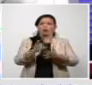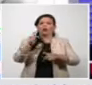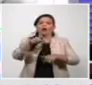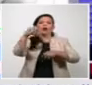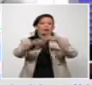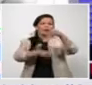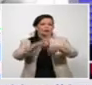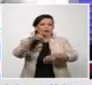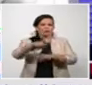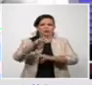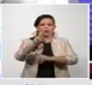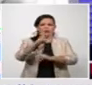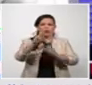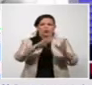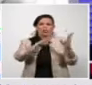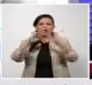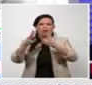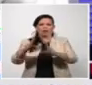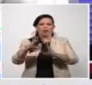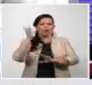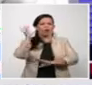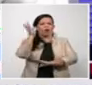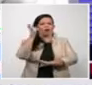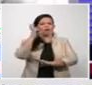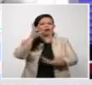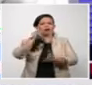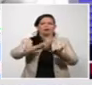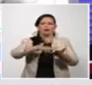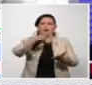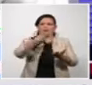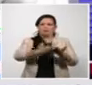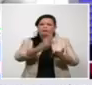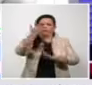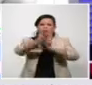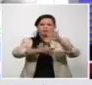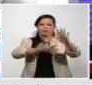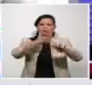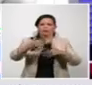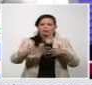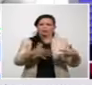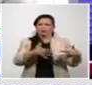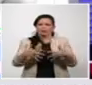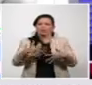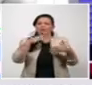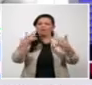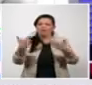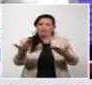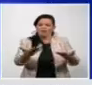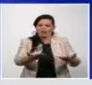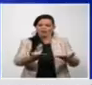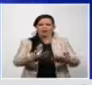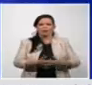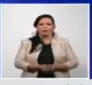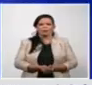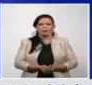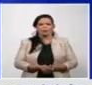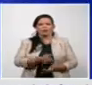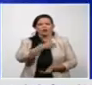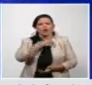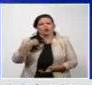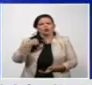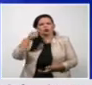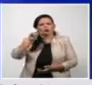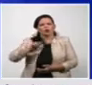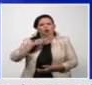de conferencia la intérprete de lengua de señas, Yailin Rodríguez. Bienvenida. Y doctor, la situación en el mundo